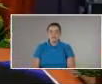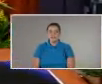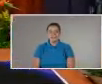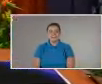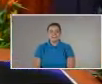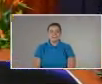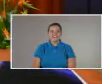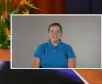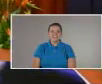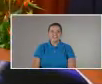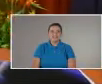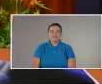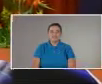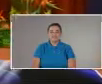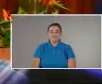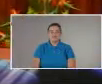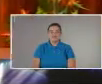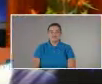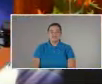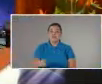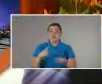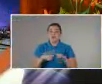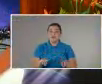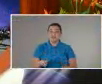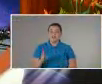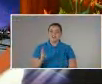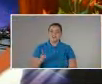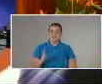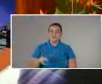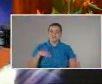entristecidos, pero siempre gozosos.